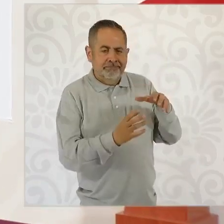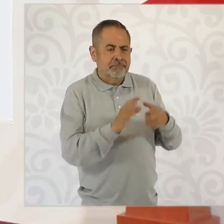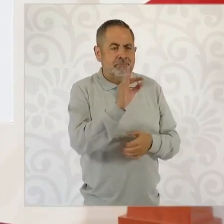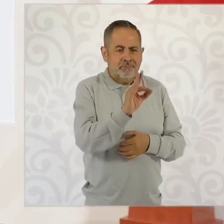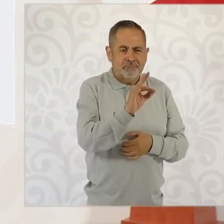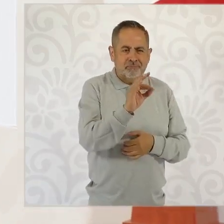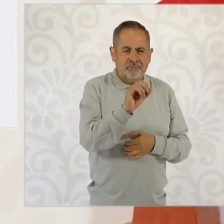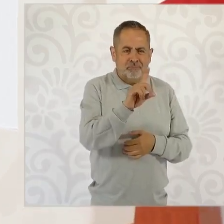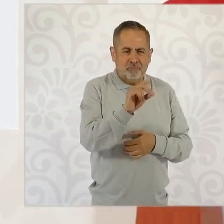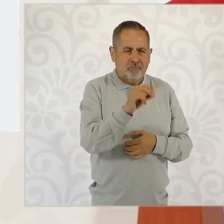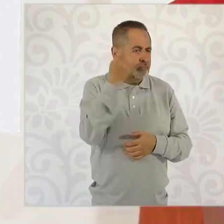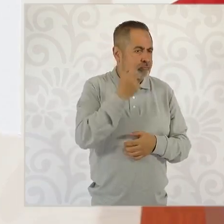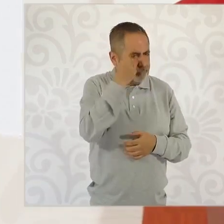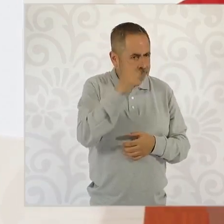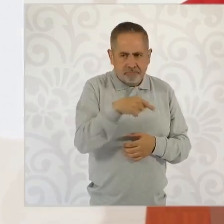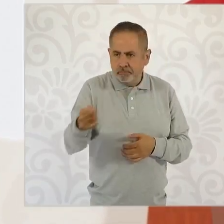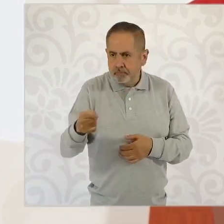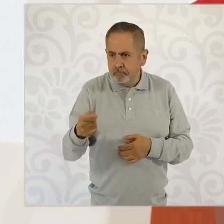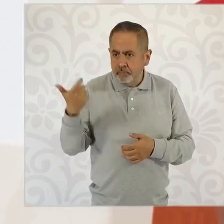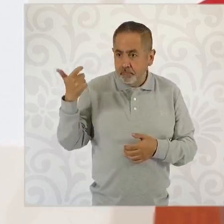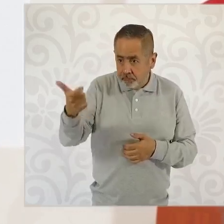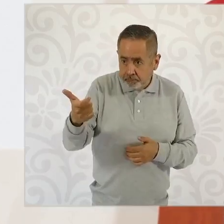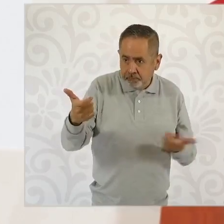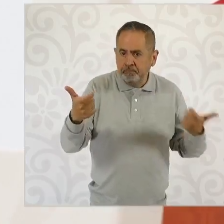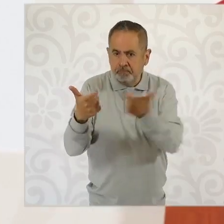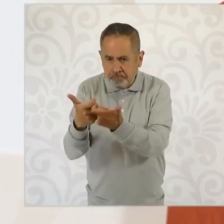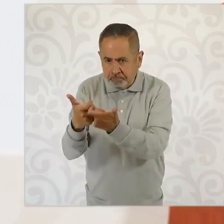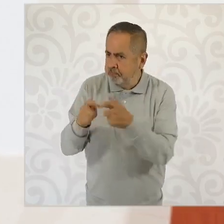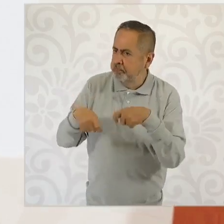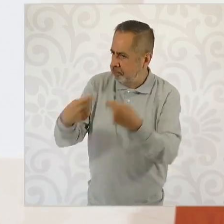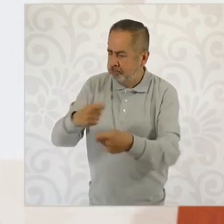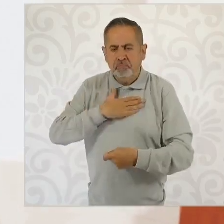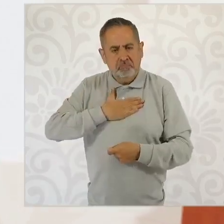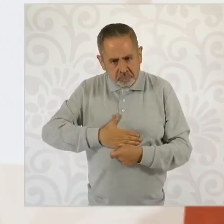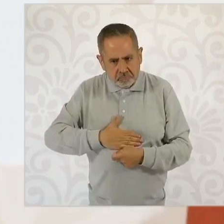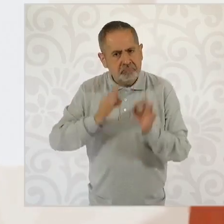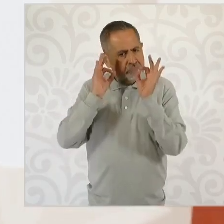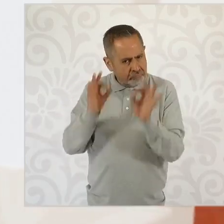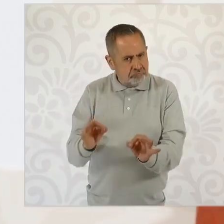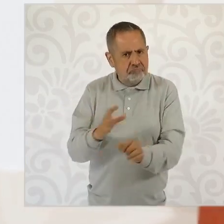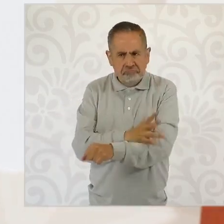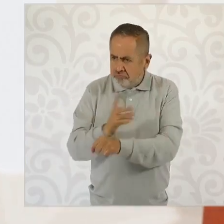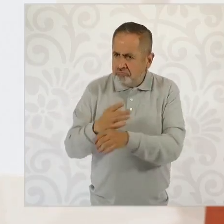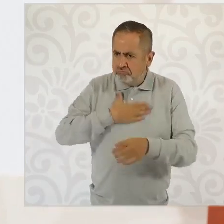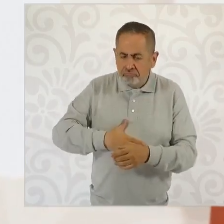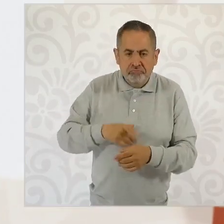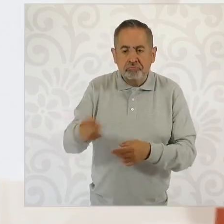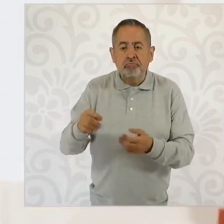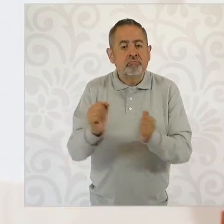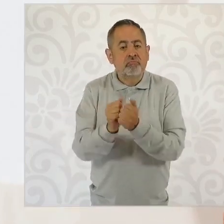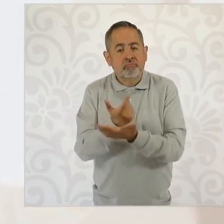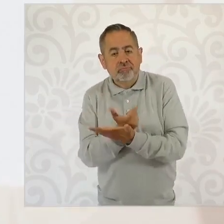Bienestar, porque eso es lo que estamos buscando, pensiones justas, que están indexadas al